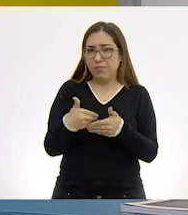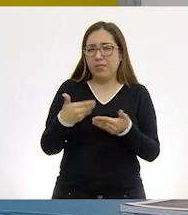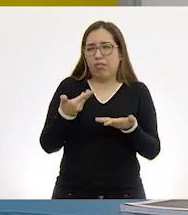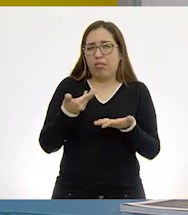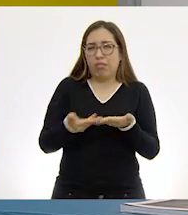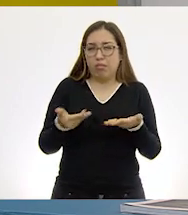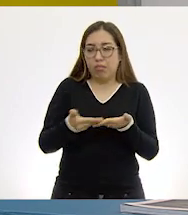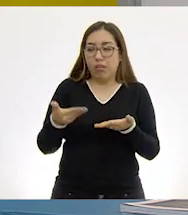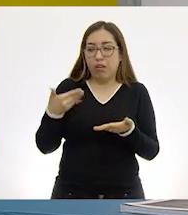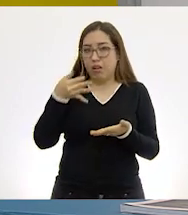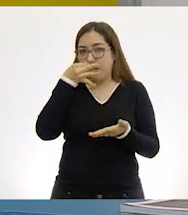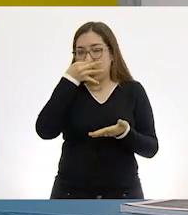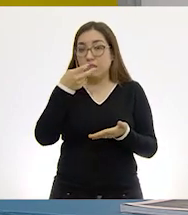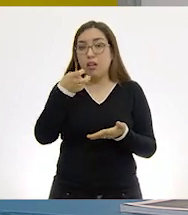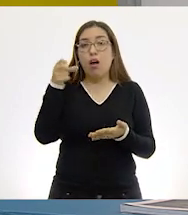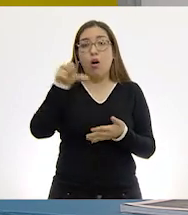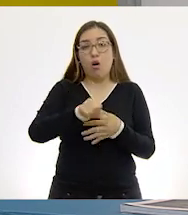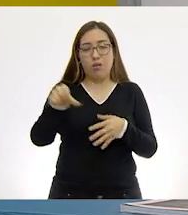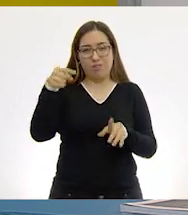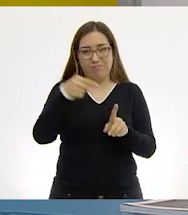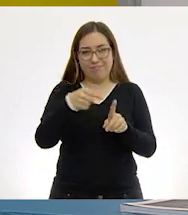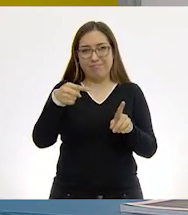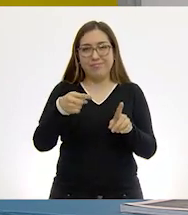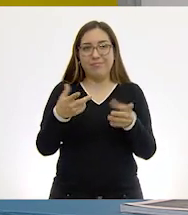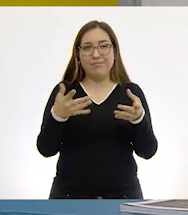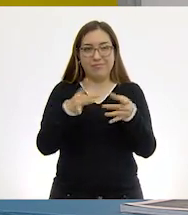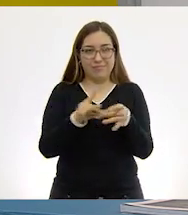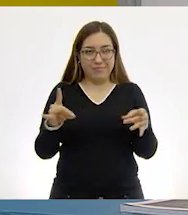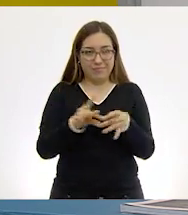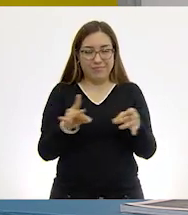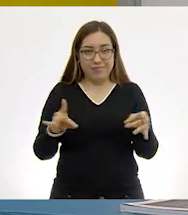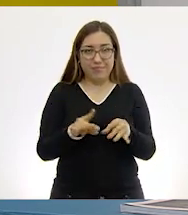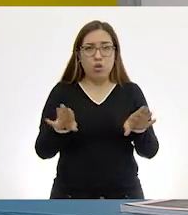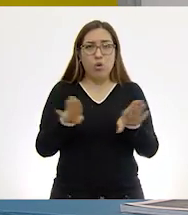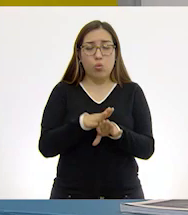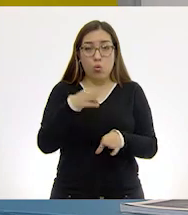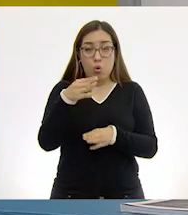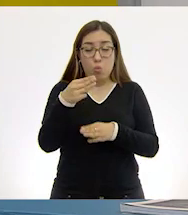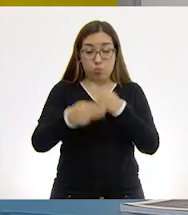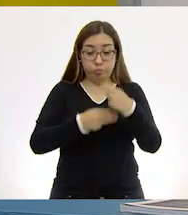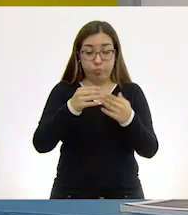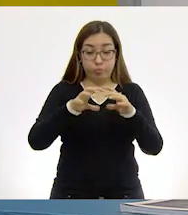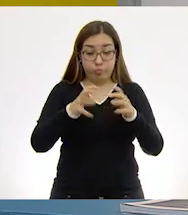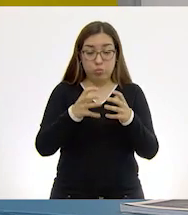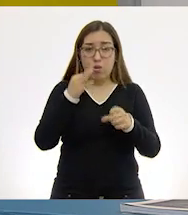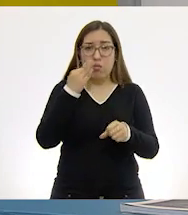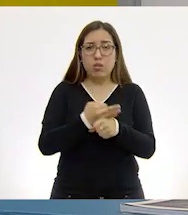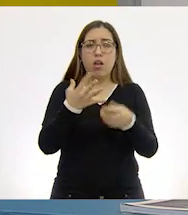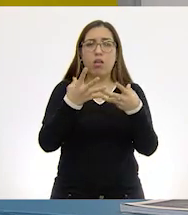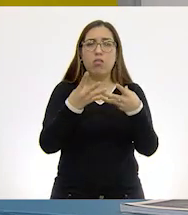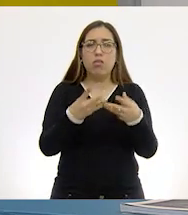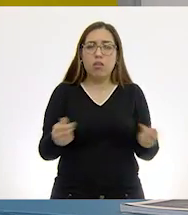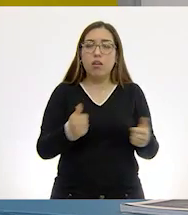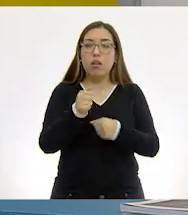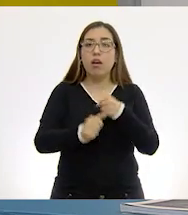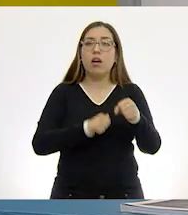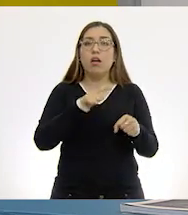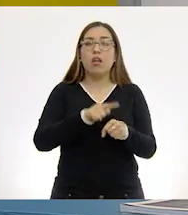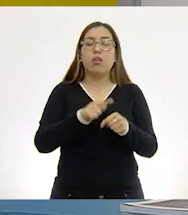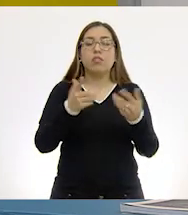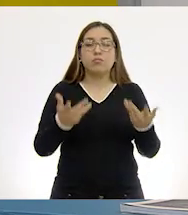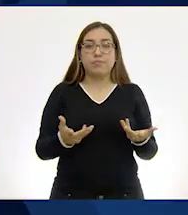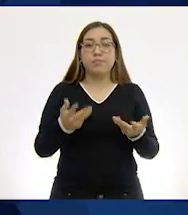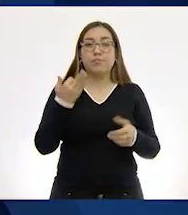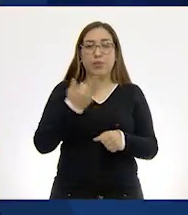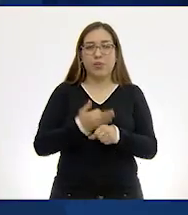dan una idea de lo que estudiaremos hoy. Las extinciones en el mundo actual. Ahora comparemos estas